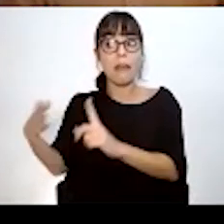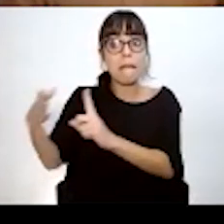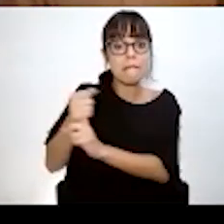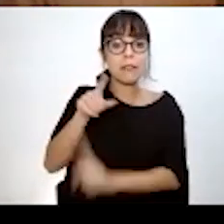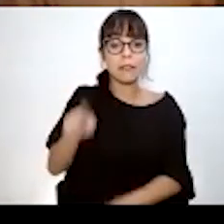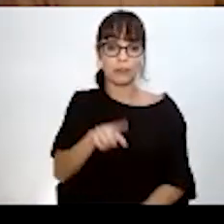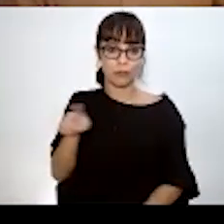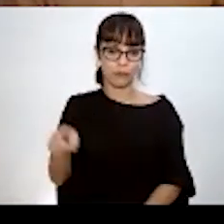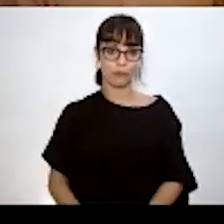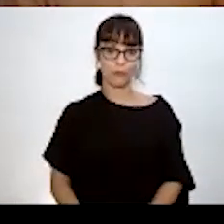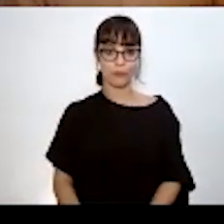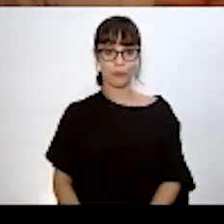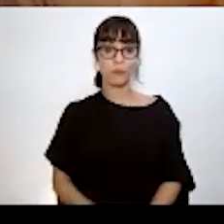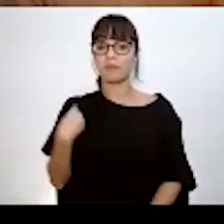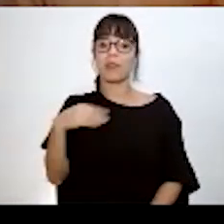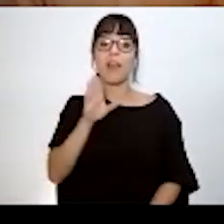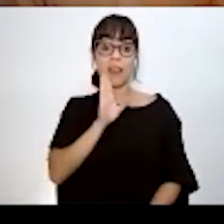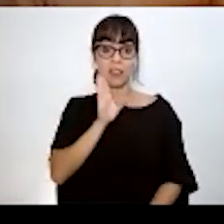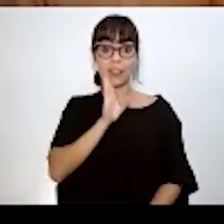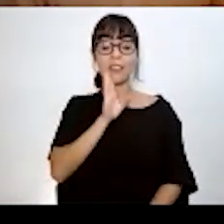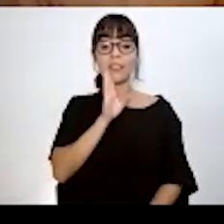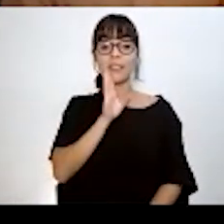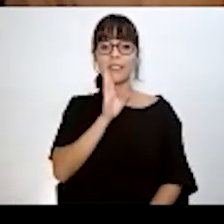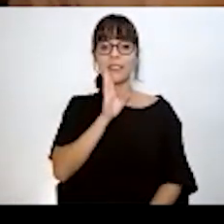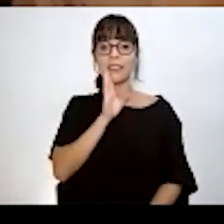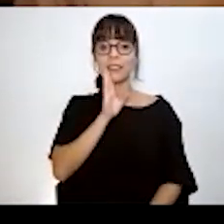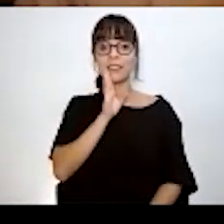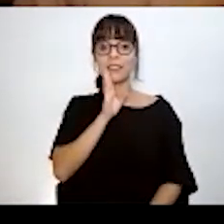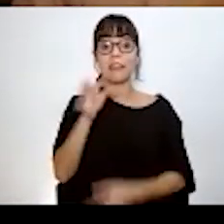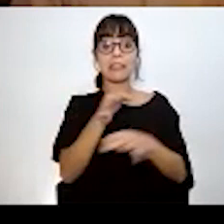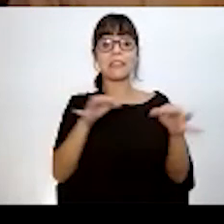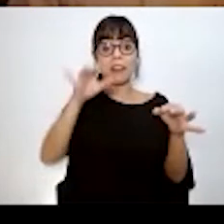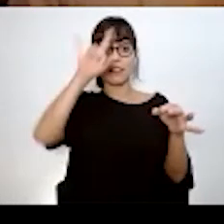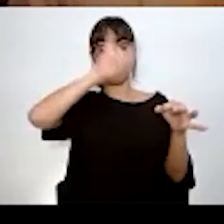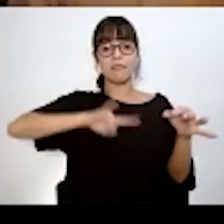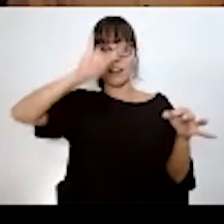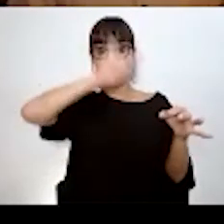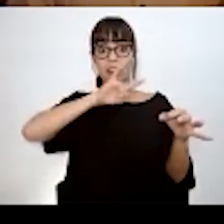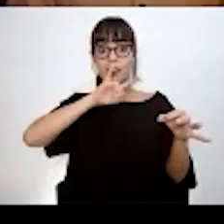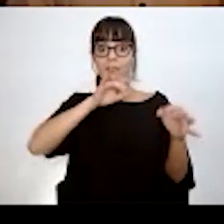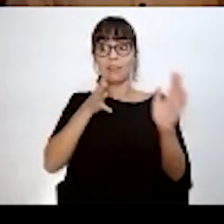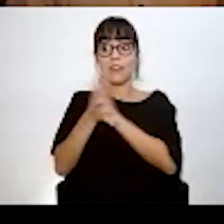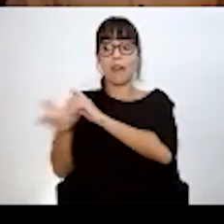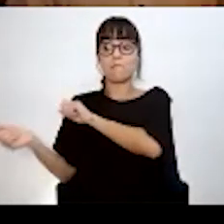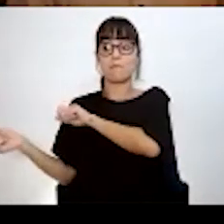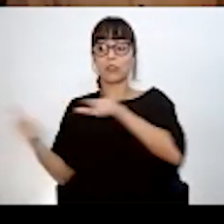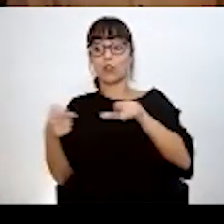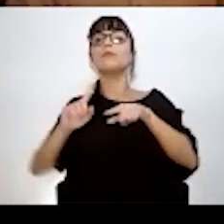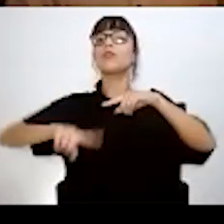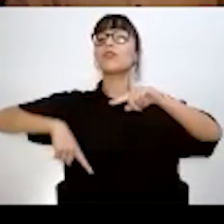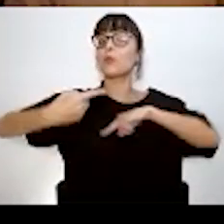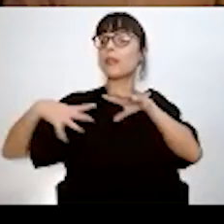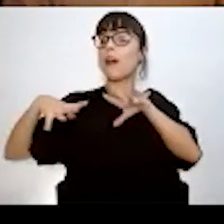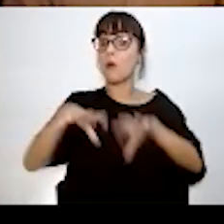pese a que el primer poblamiento de Canarias es el resultado directo de un proceso migratorio, más allá de ese